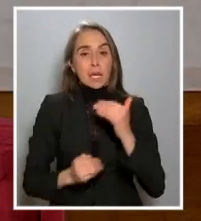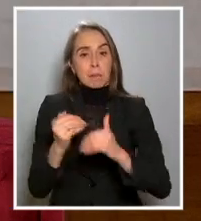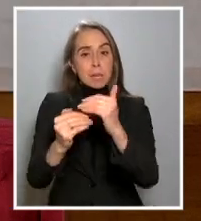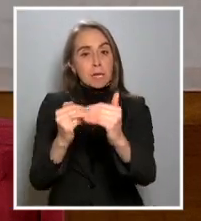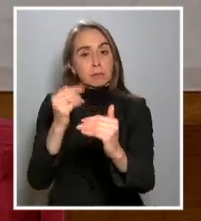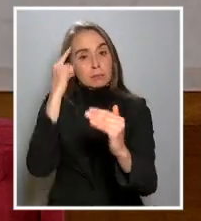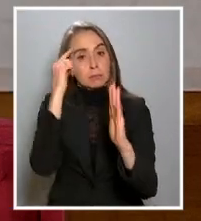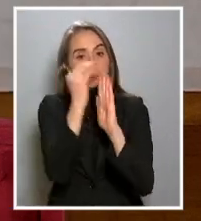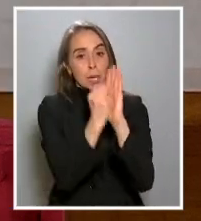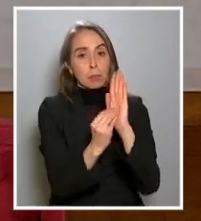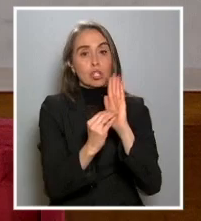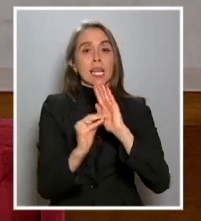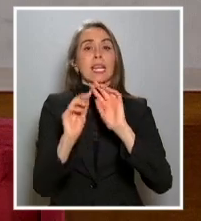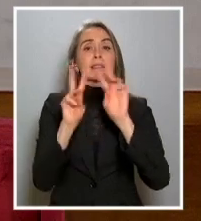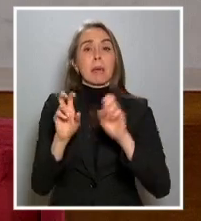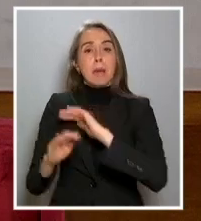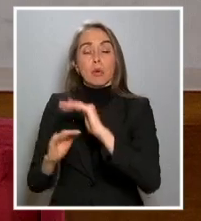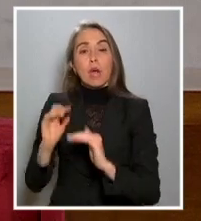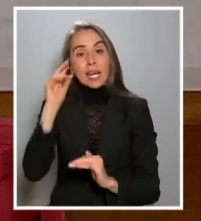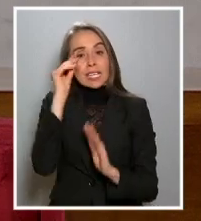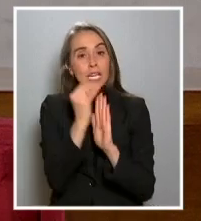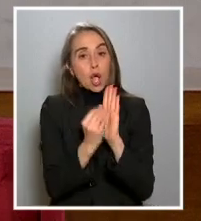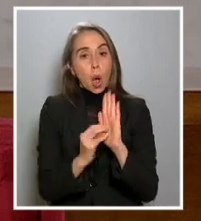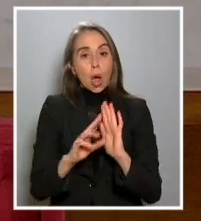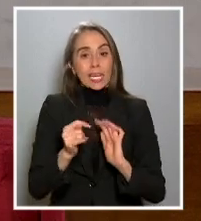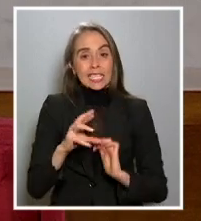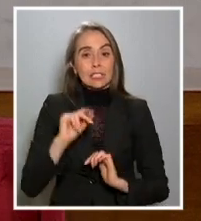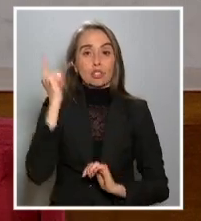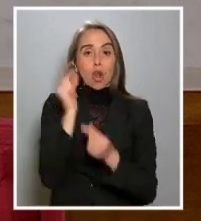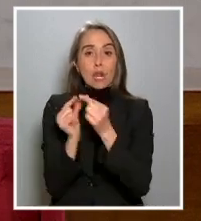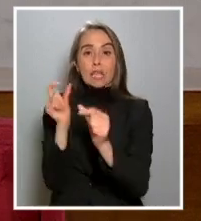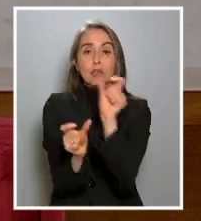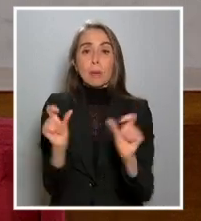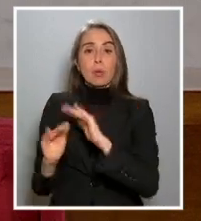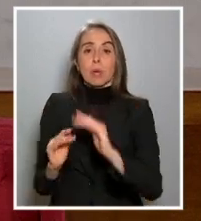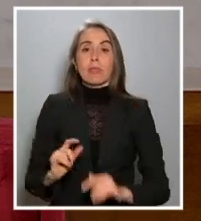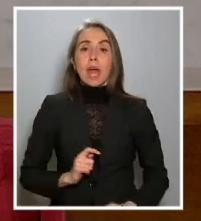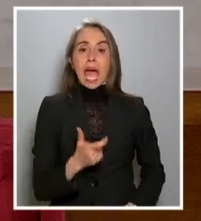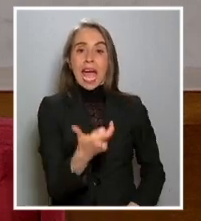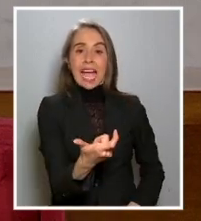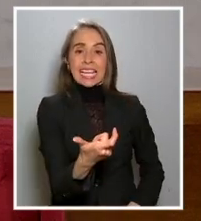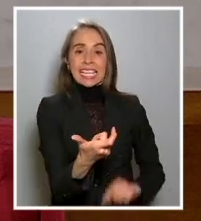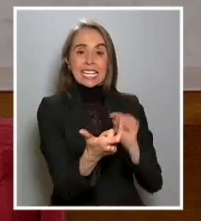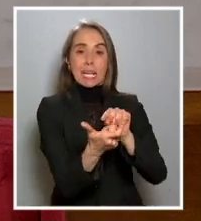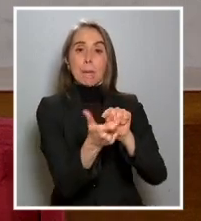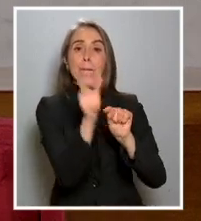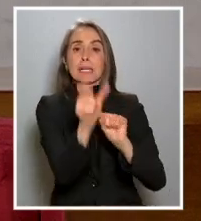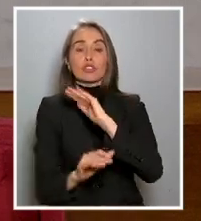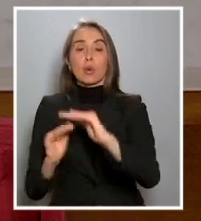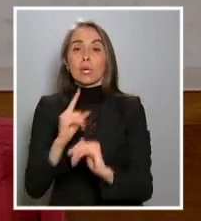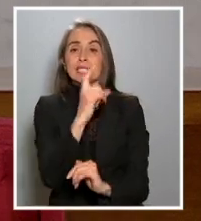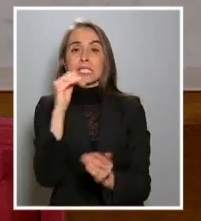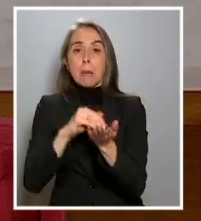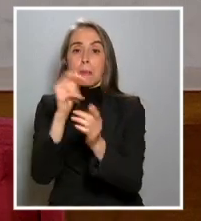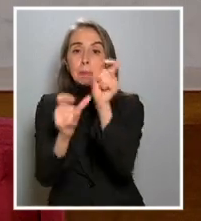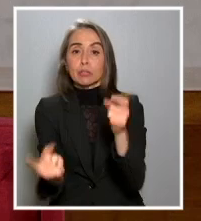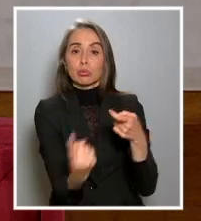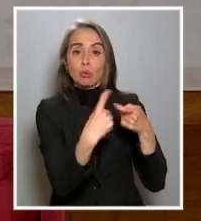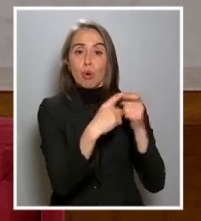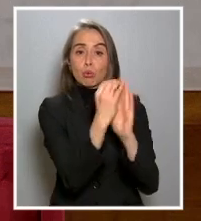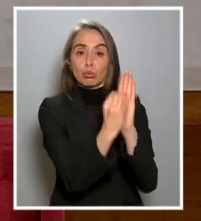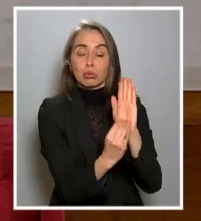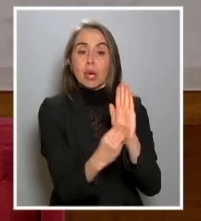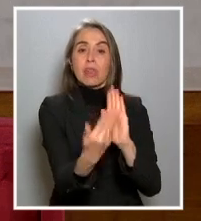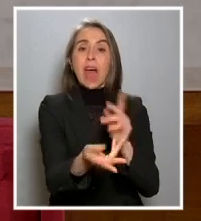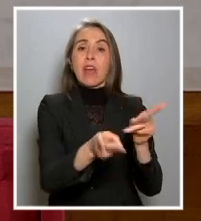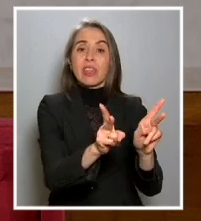dirección. Creamos el Registro Nacional de Personas Cuidadoras y la credencial de persona cuidadora, que ya tiene más de 100.000 inscripciones, lo que les da